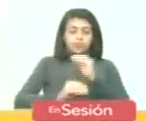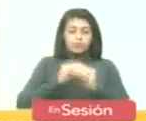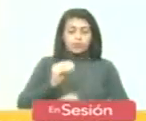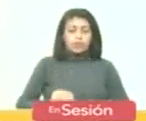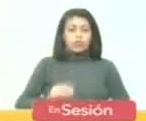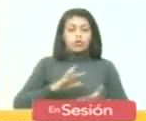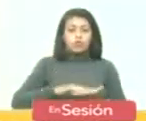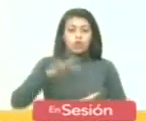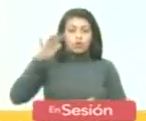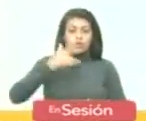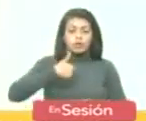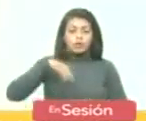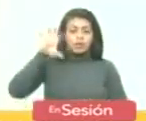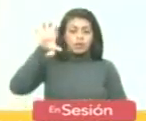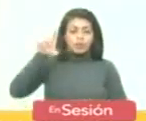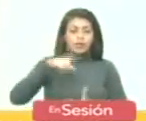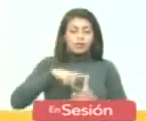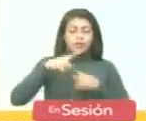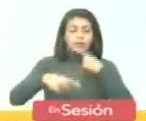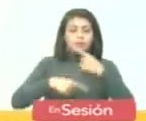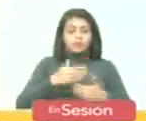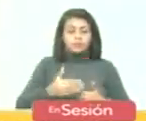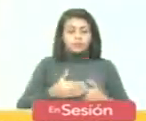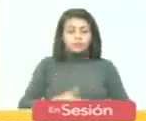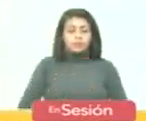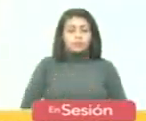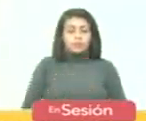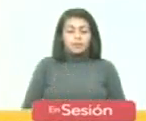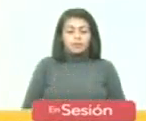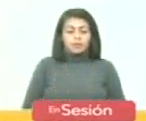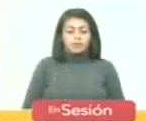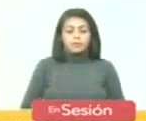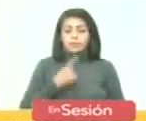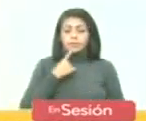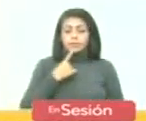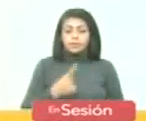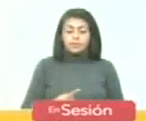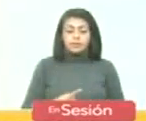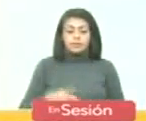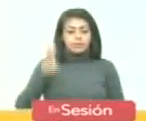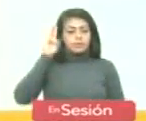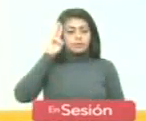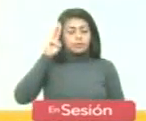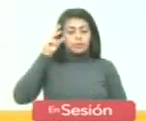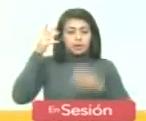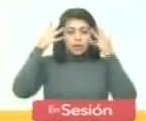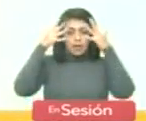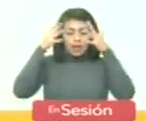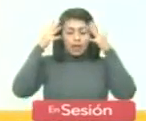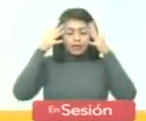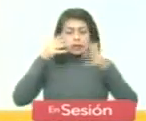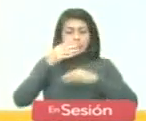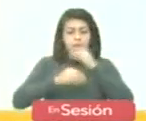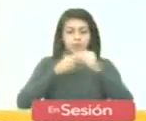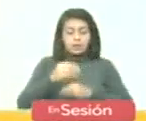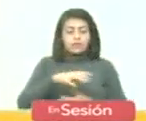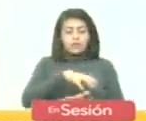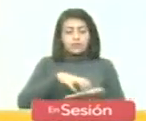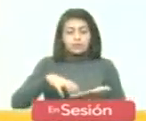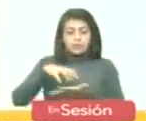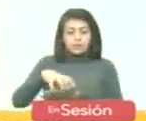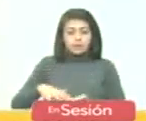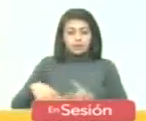nuestra patria, para que la posteridad, como diría el maestro Andrés Bello en su silva a la agricultura